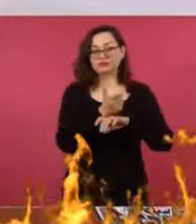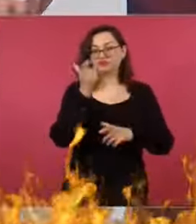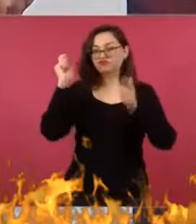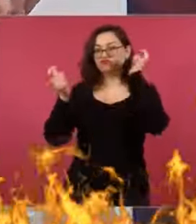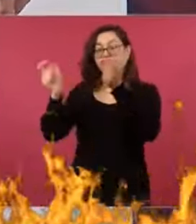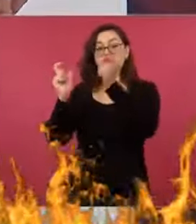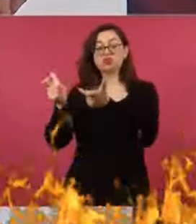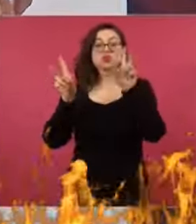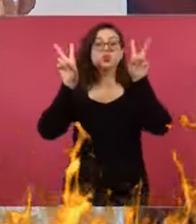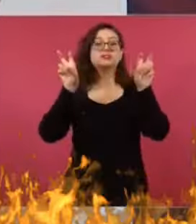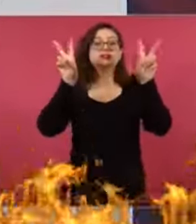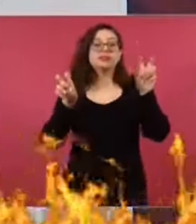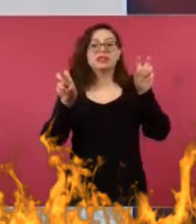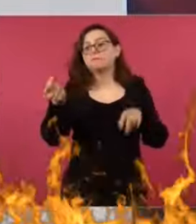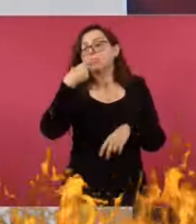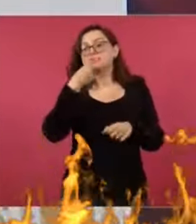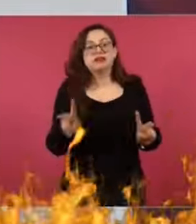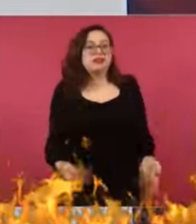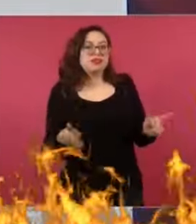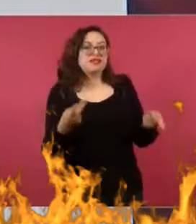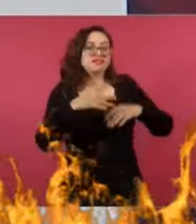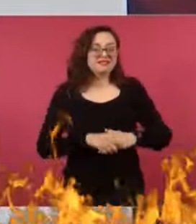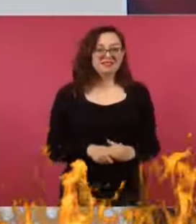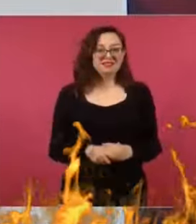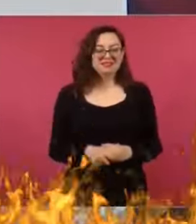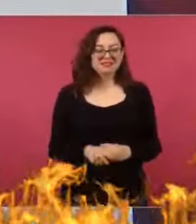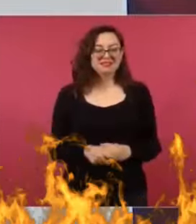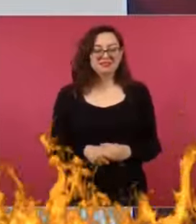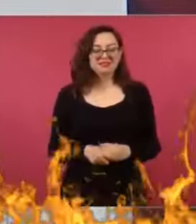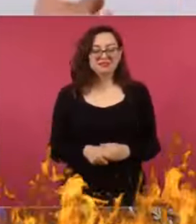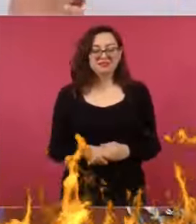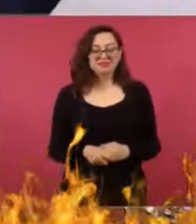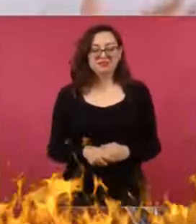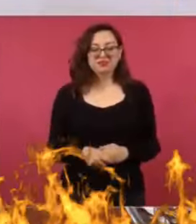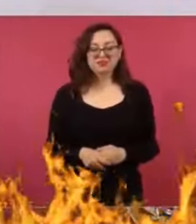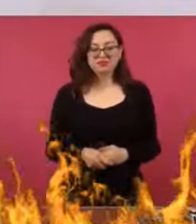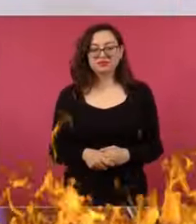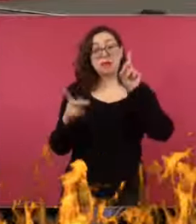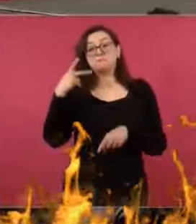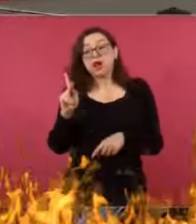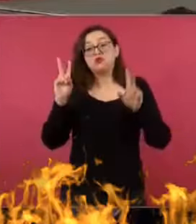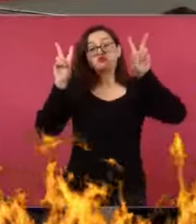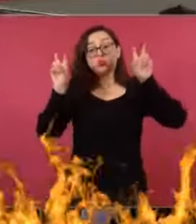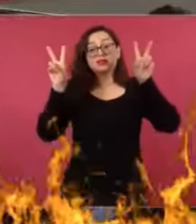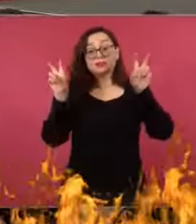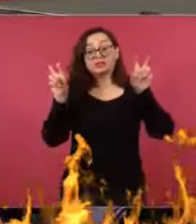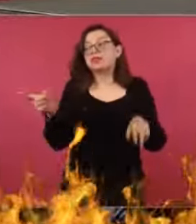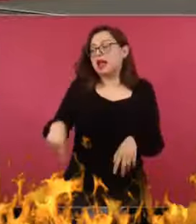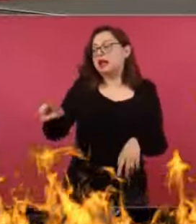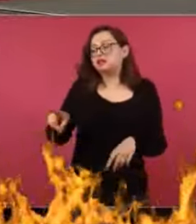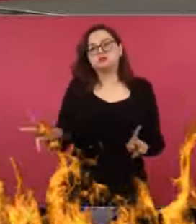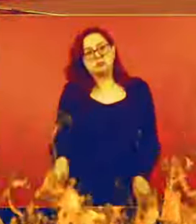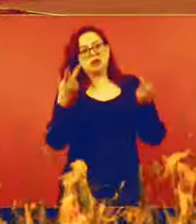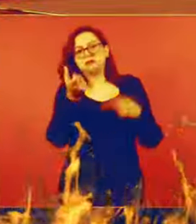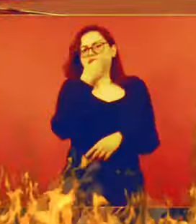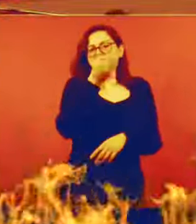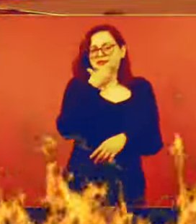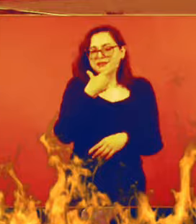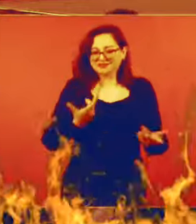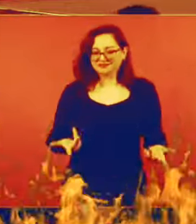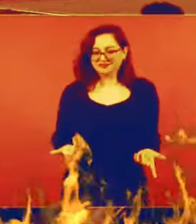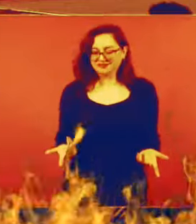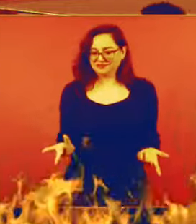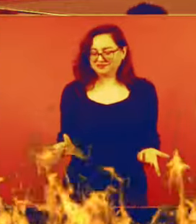porque no se sabe si entregaban o no entregaban compras de medicinas y de equipos entonces con el mismo presupuesto sin